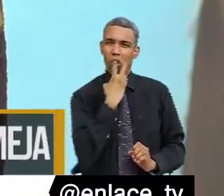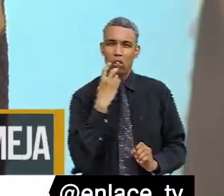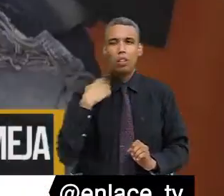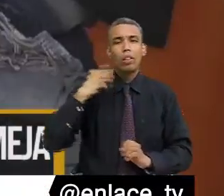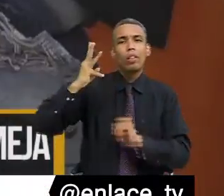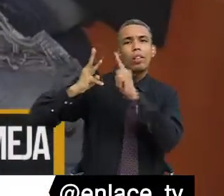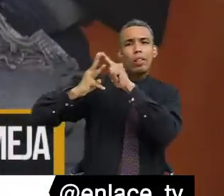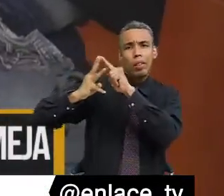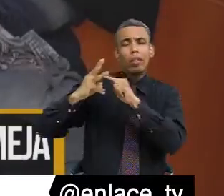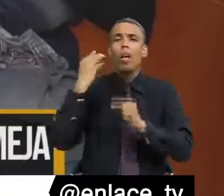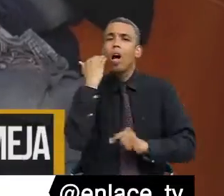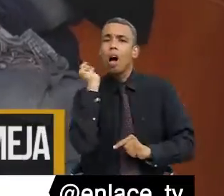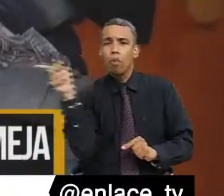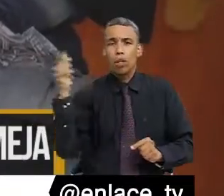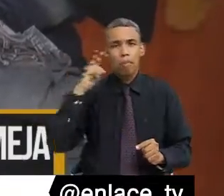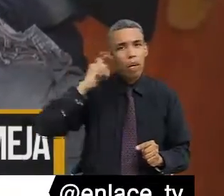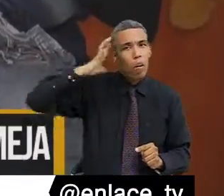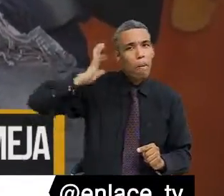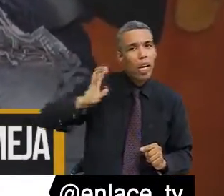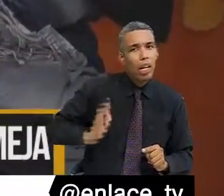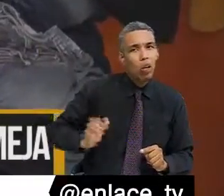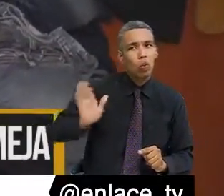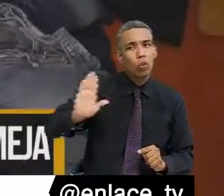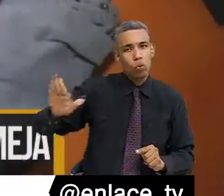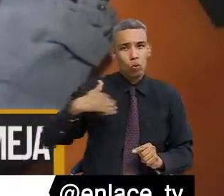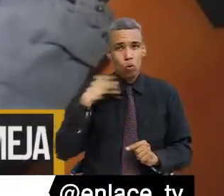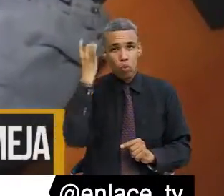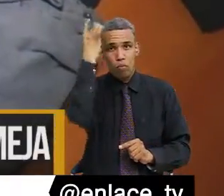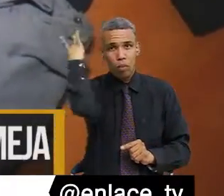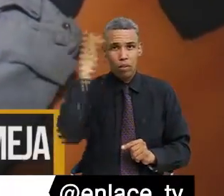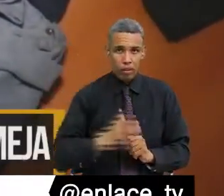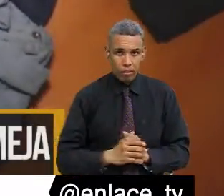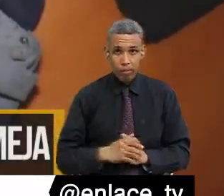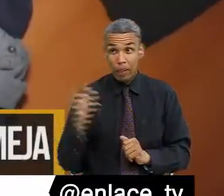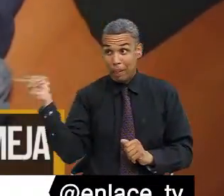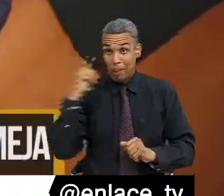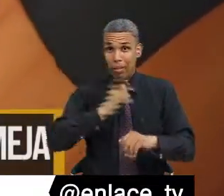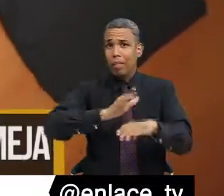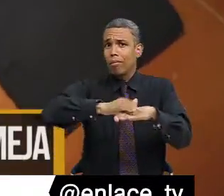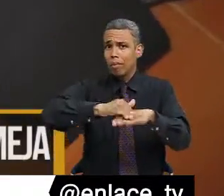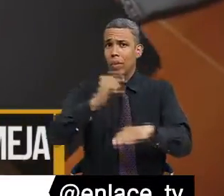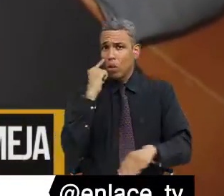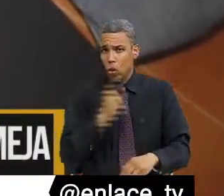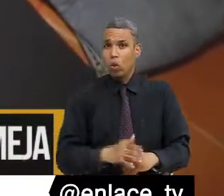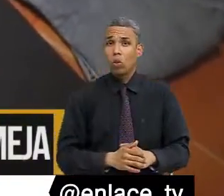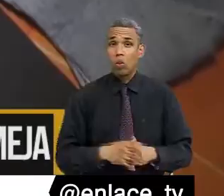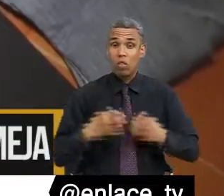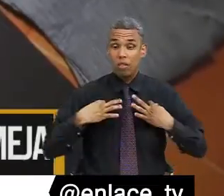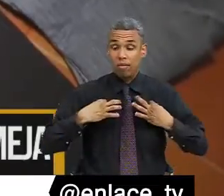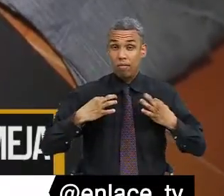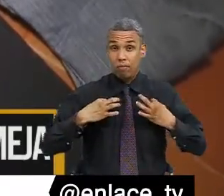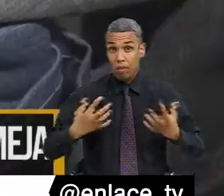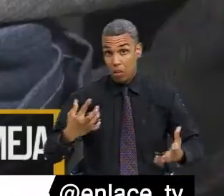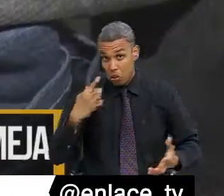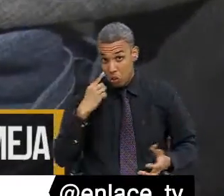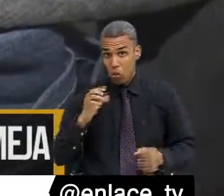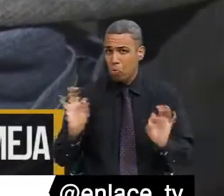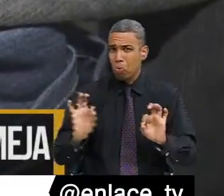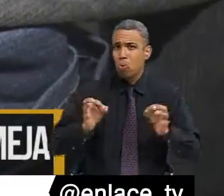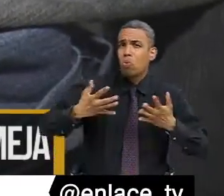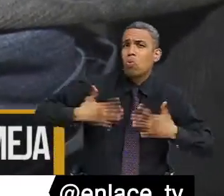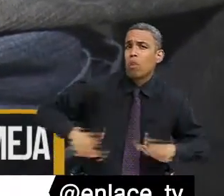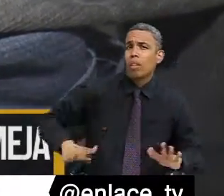ondulado. Uno de sus vecinos le hizo un llamado a la comunidad para que se abstengan no solo de donar ropa, sino también de comprarle a personas